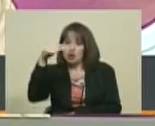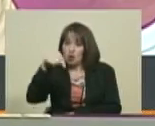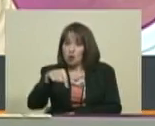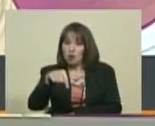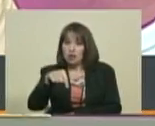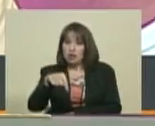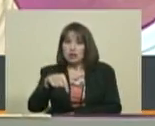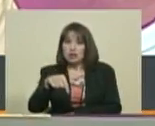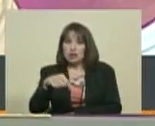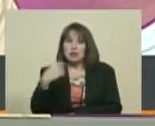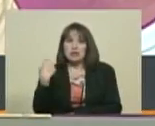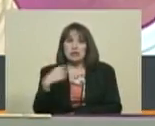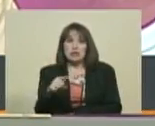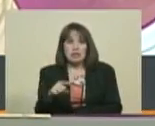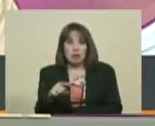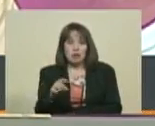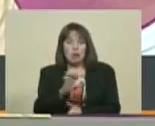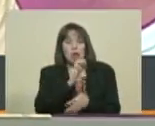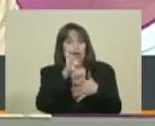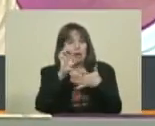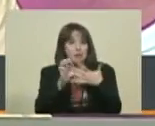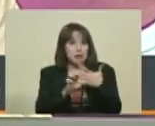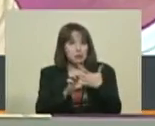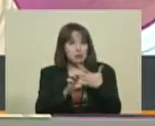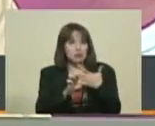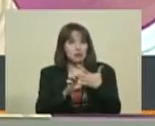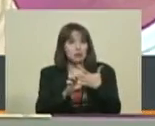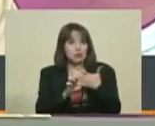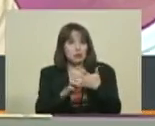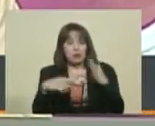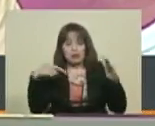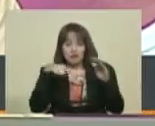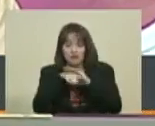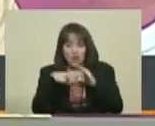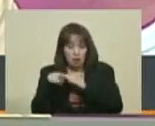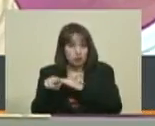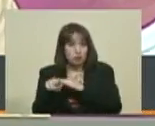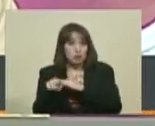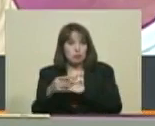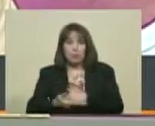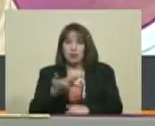tengo elementos de fondo,